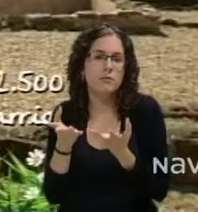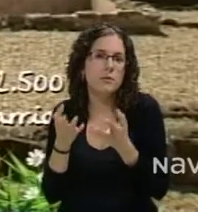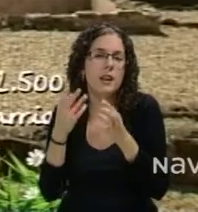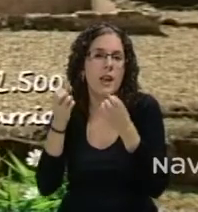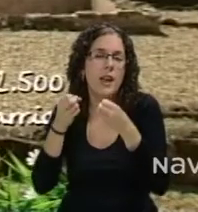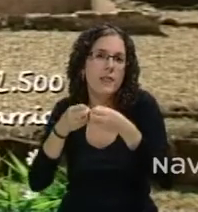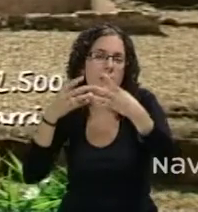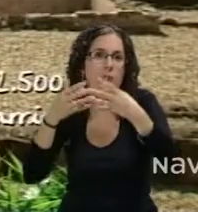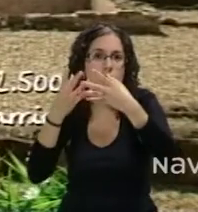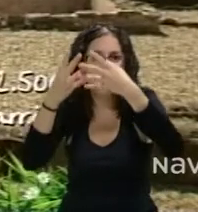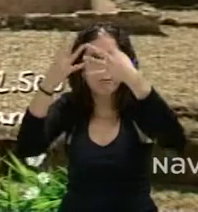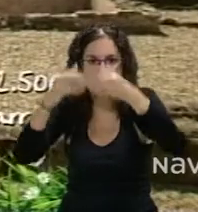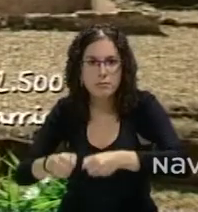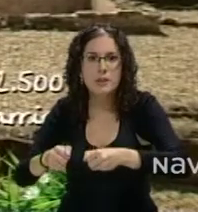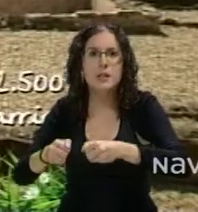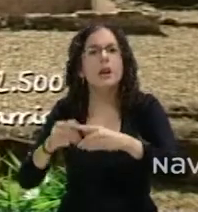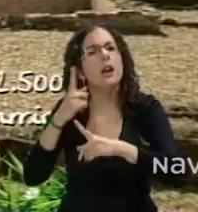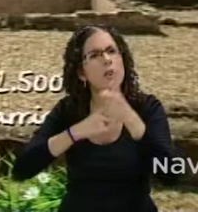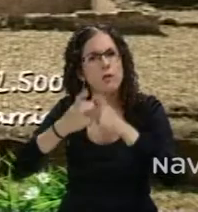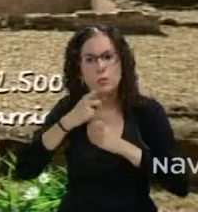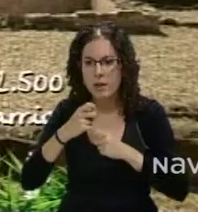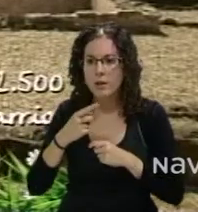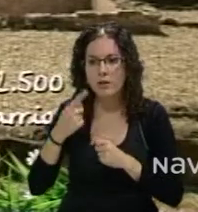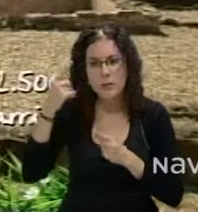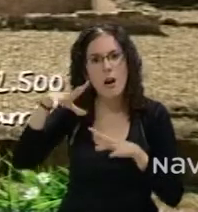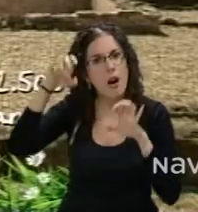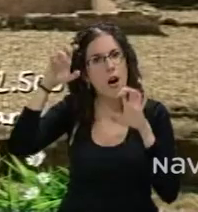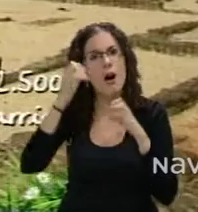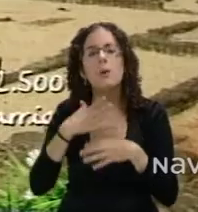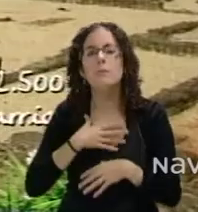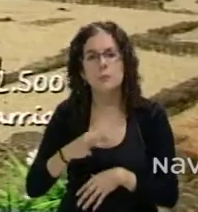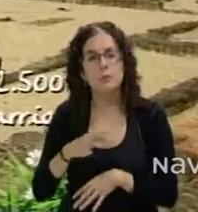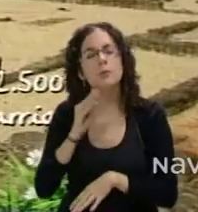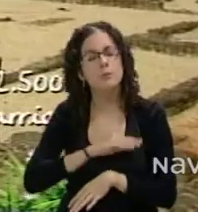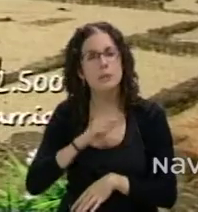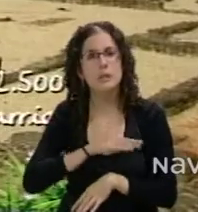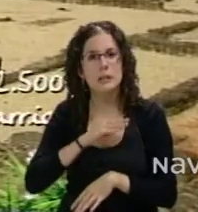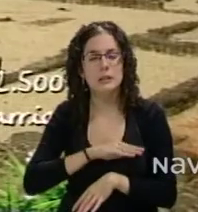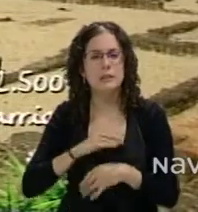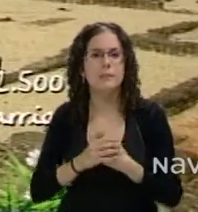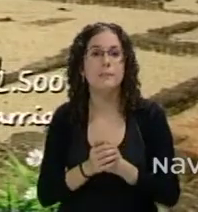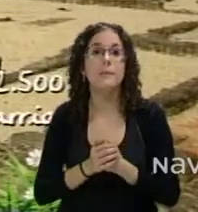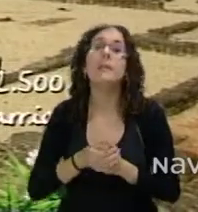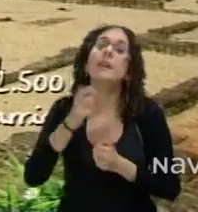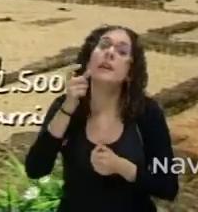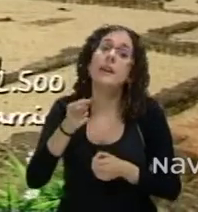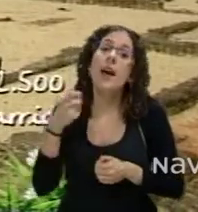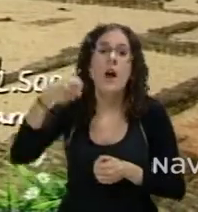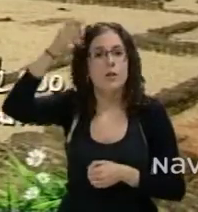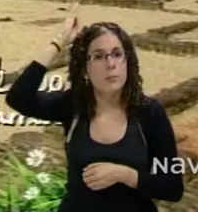y podemos saber cómo se vivía aquí en los siglos de mayor esplendor del imperio, en el siglo I y II. Los romanos eran muy clasistas